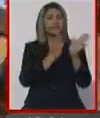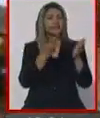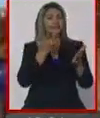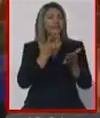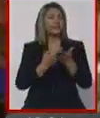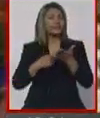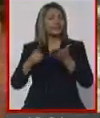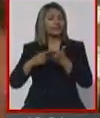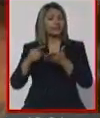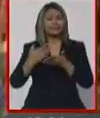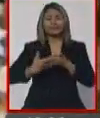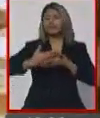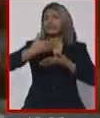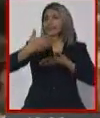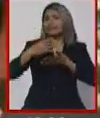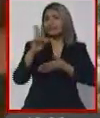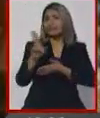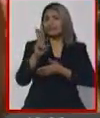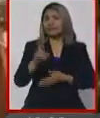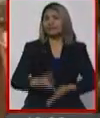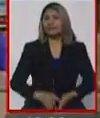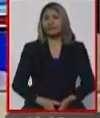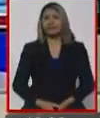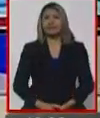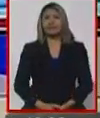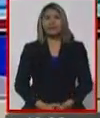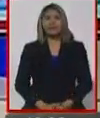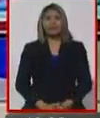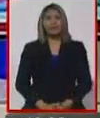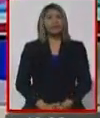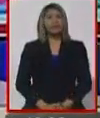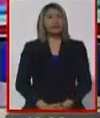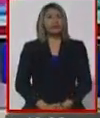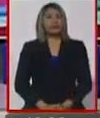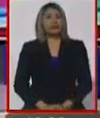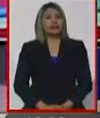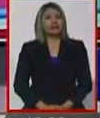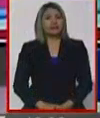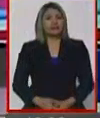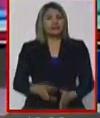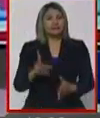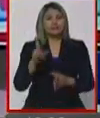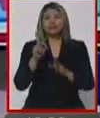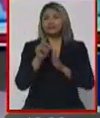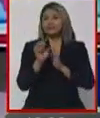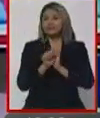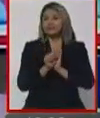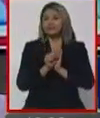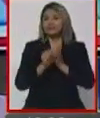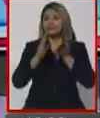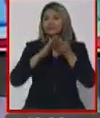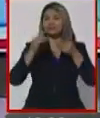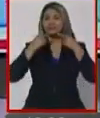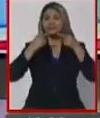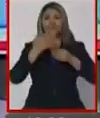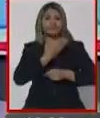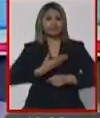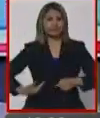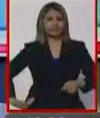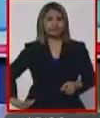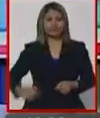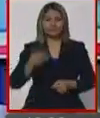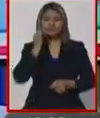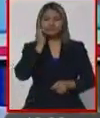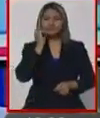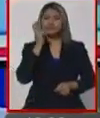y aprobada para su posterior aplicación. Y justamente sobre este decreto de amnistía e indulto anunciado por el